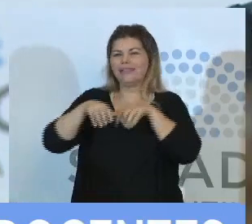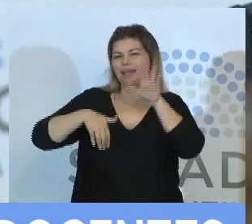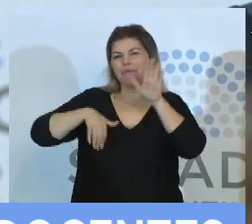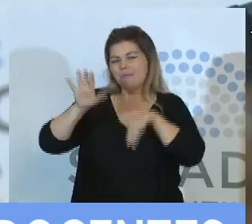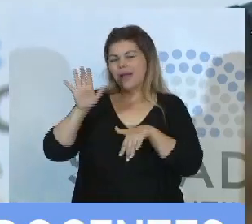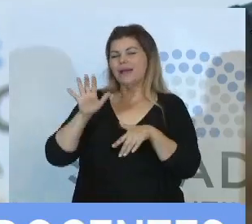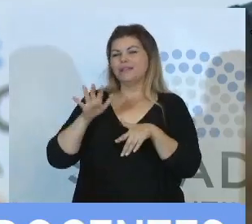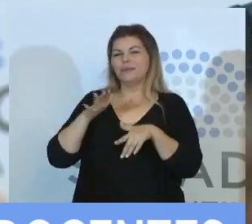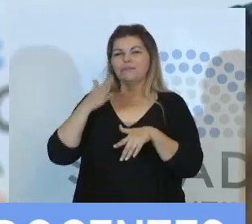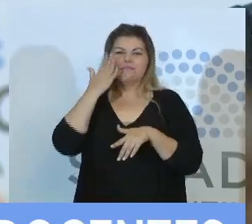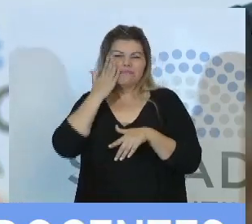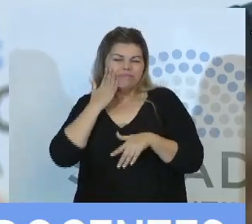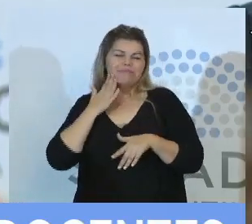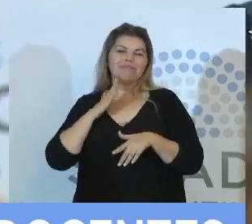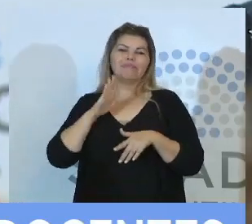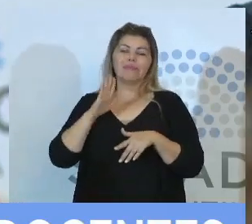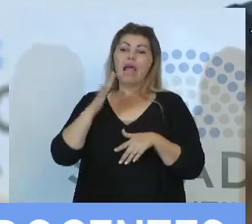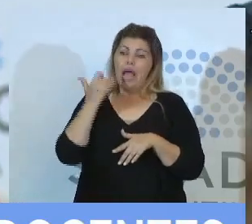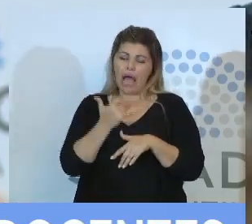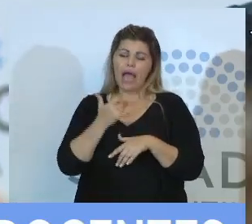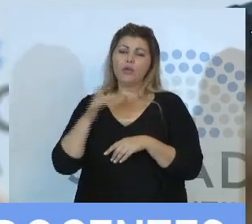bueno, como se conoce hoy en día, el bullying.